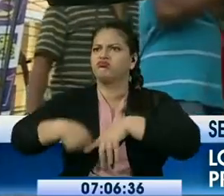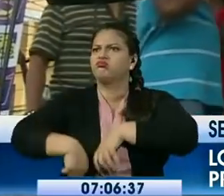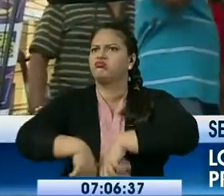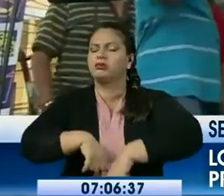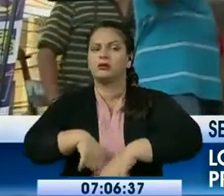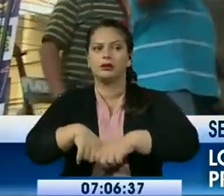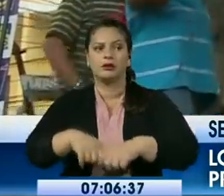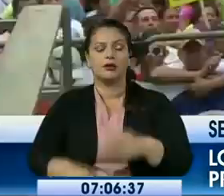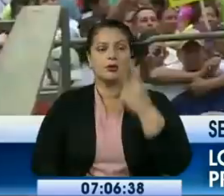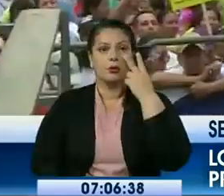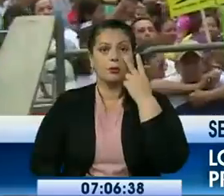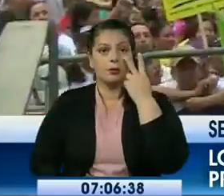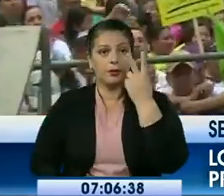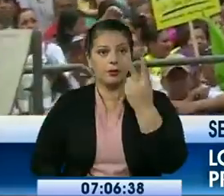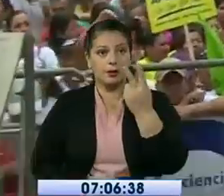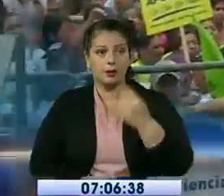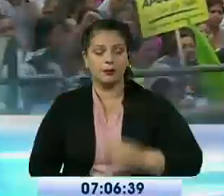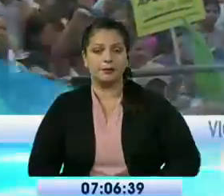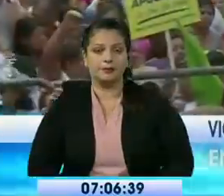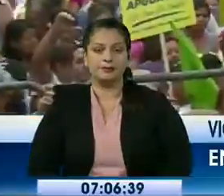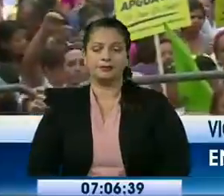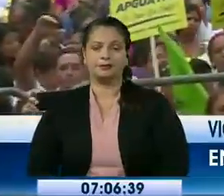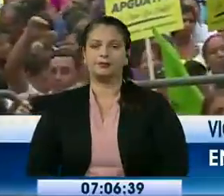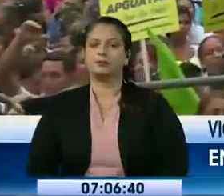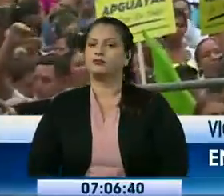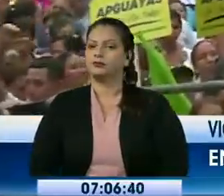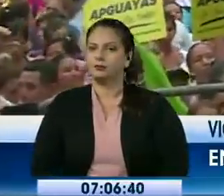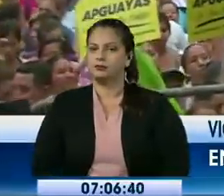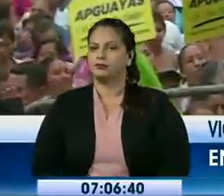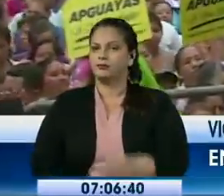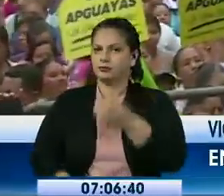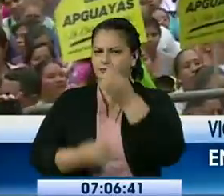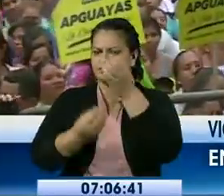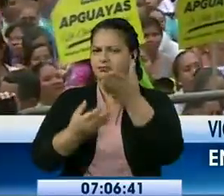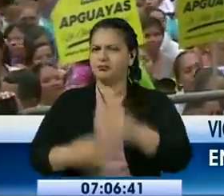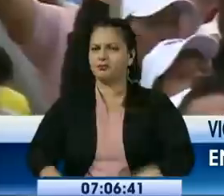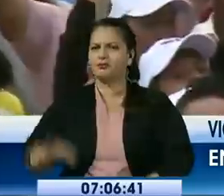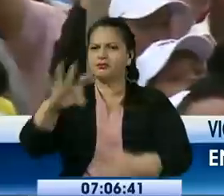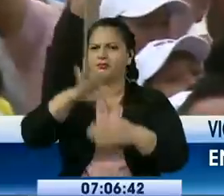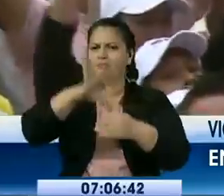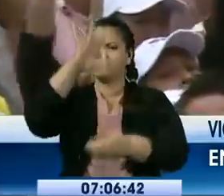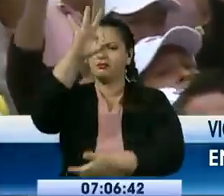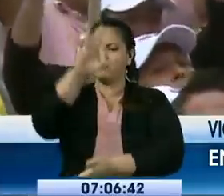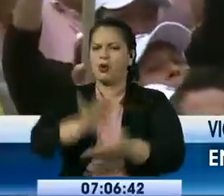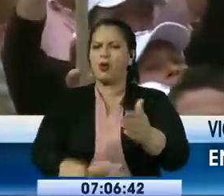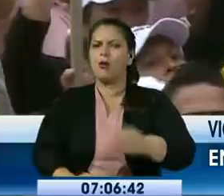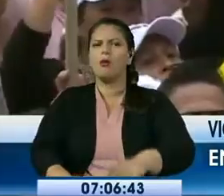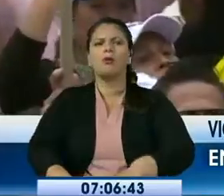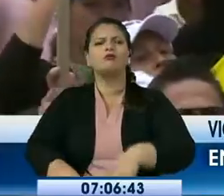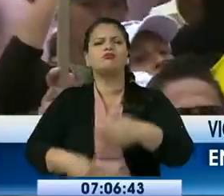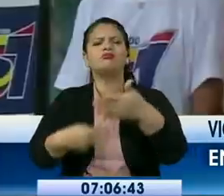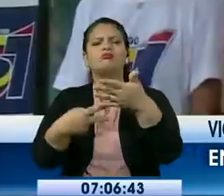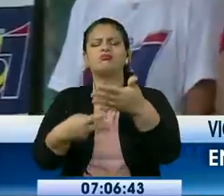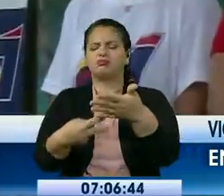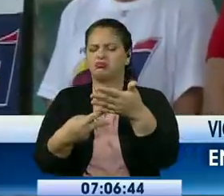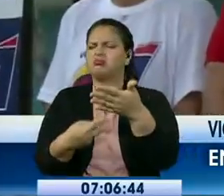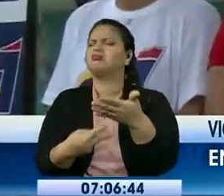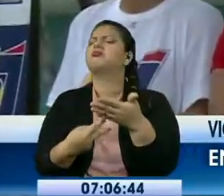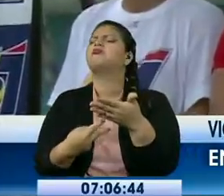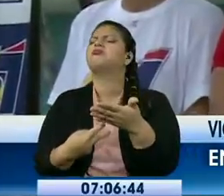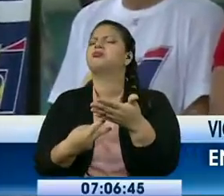sus seguidores, Vicuña explicó los alcances de los temas propuestos en el referéndum del próximo domingo. Una vez